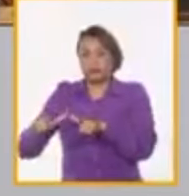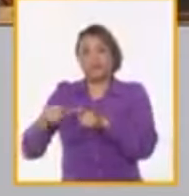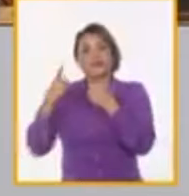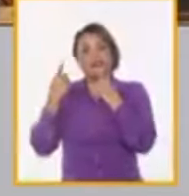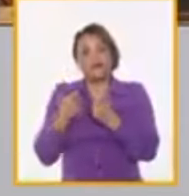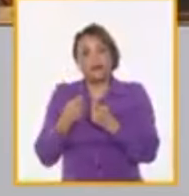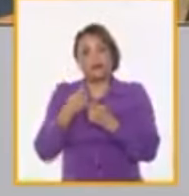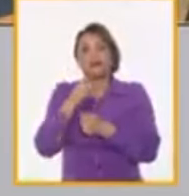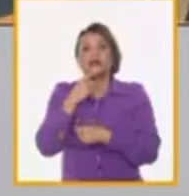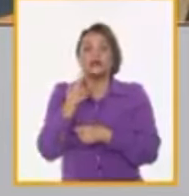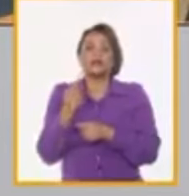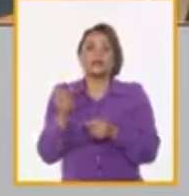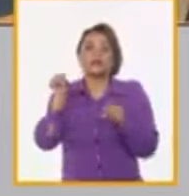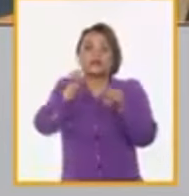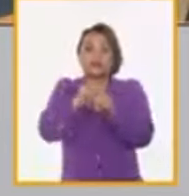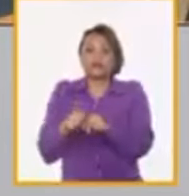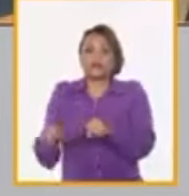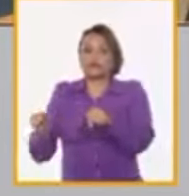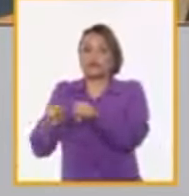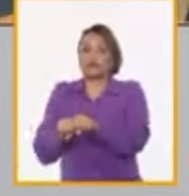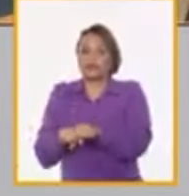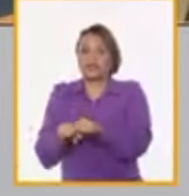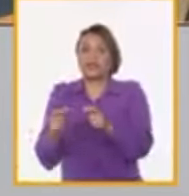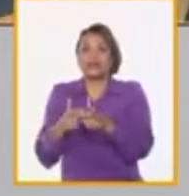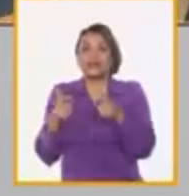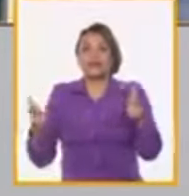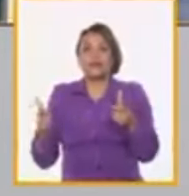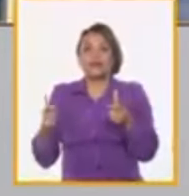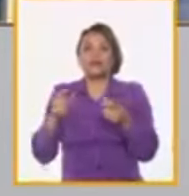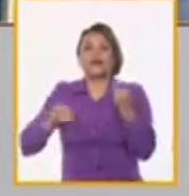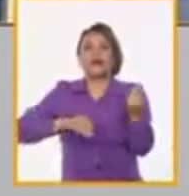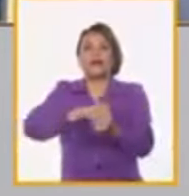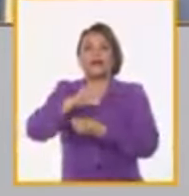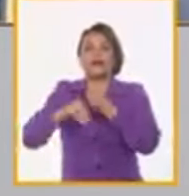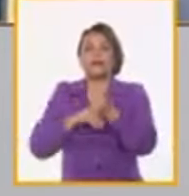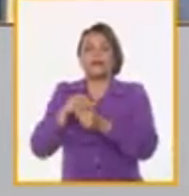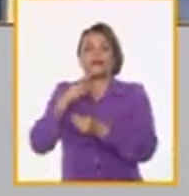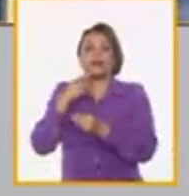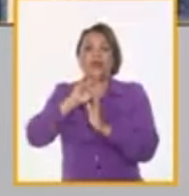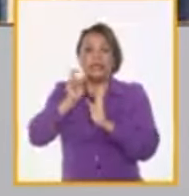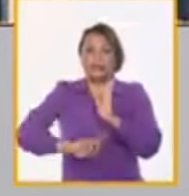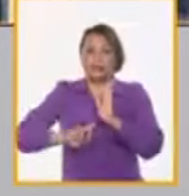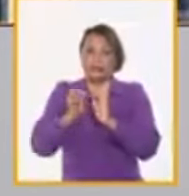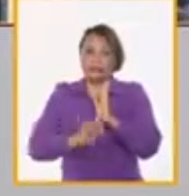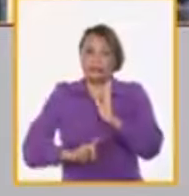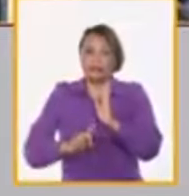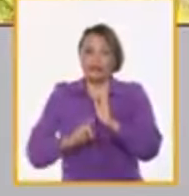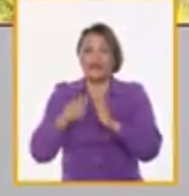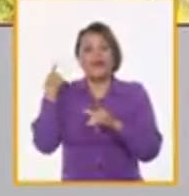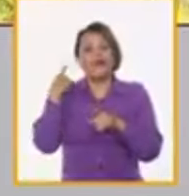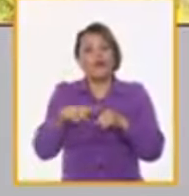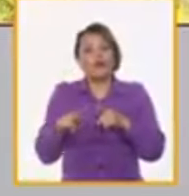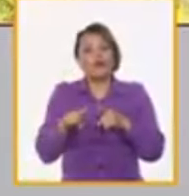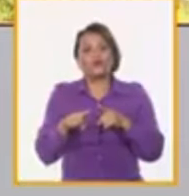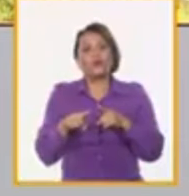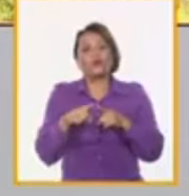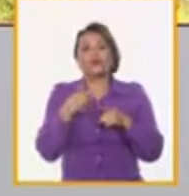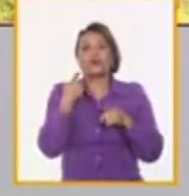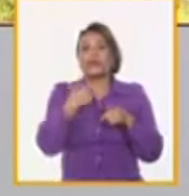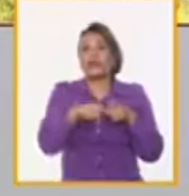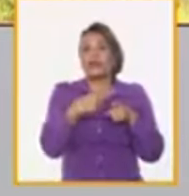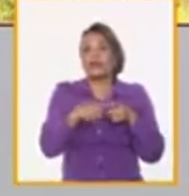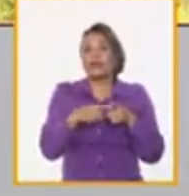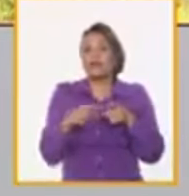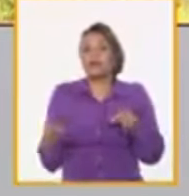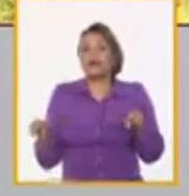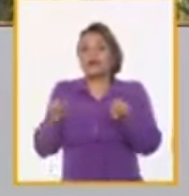montar, y en su mayoría son del cambio de la matriz energética, porque los otros equipos van llegando y se